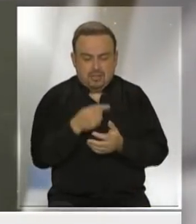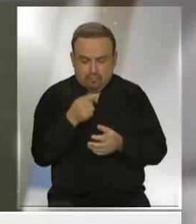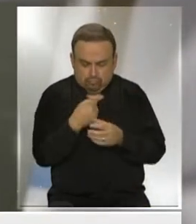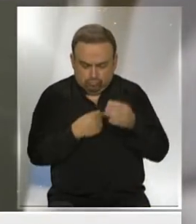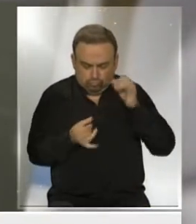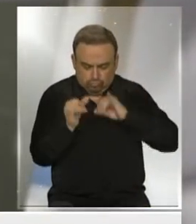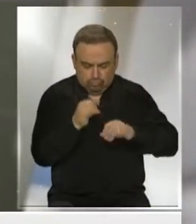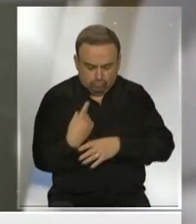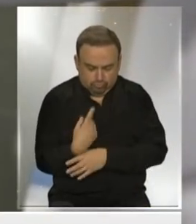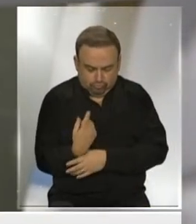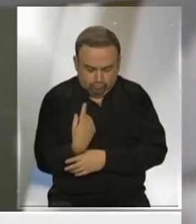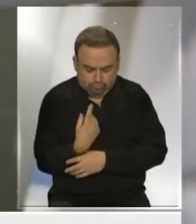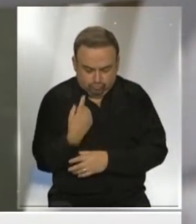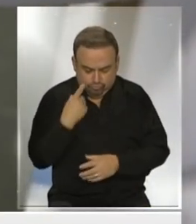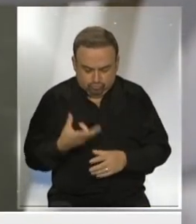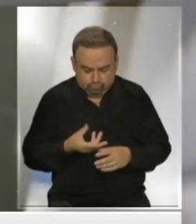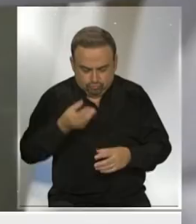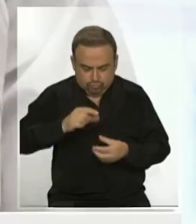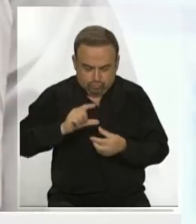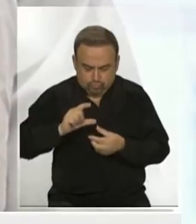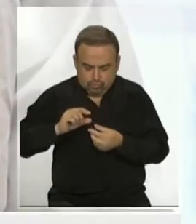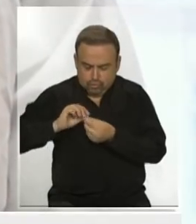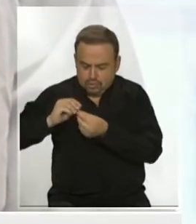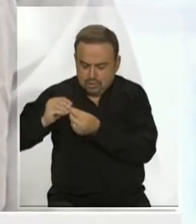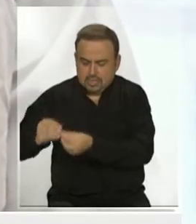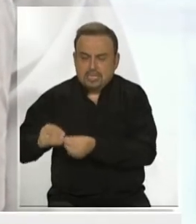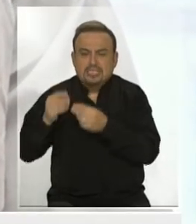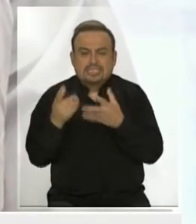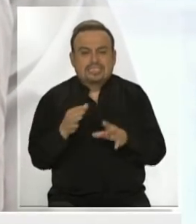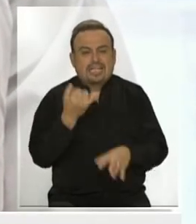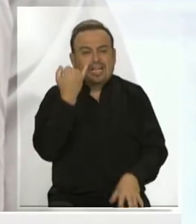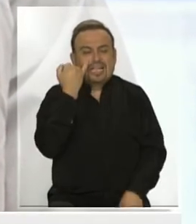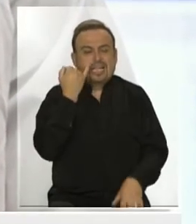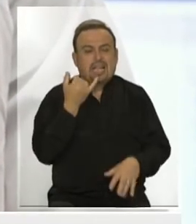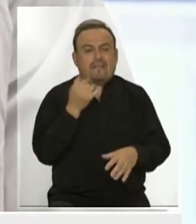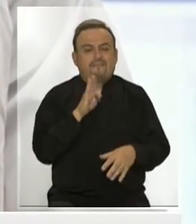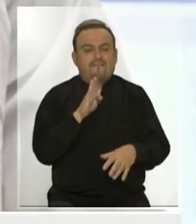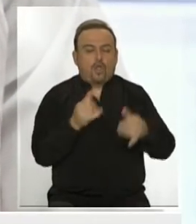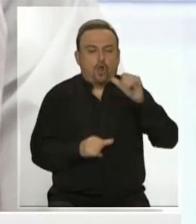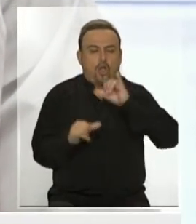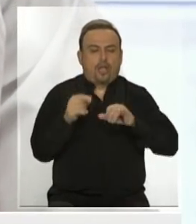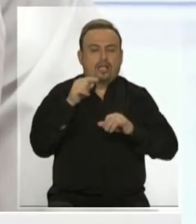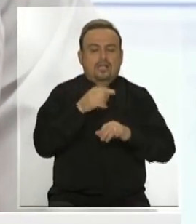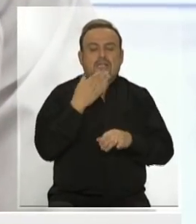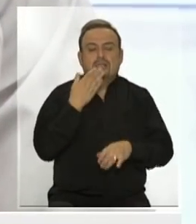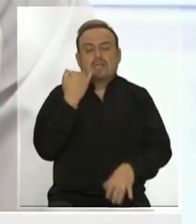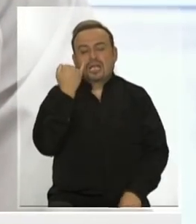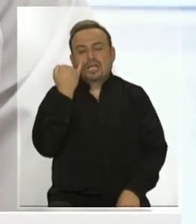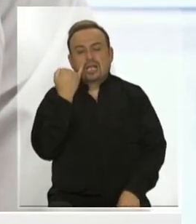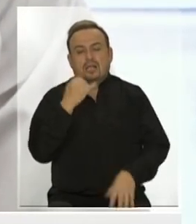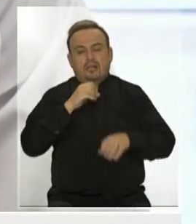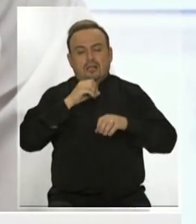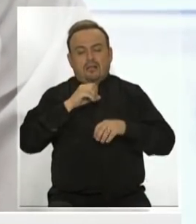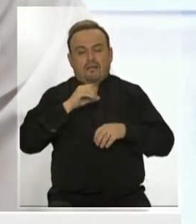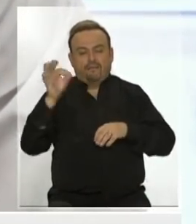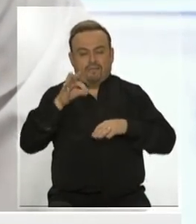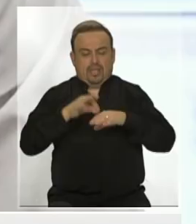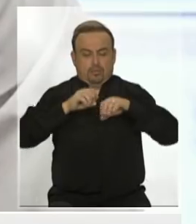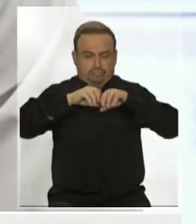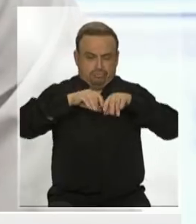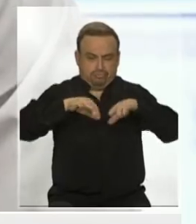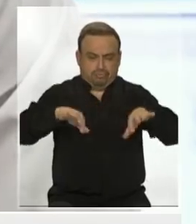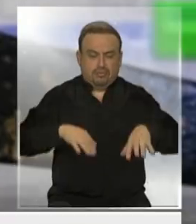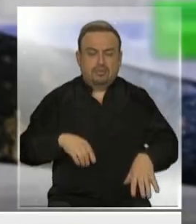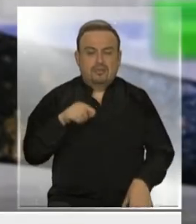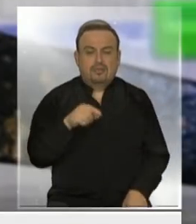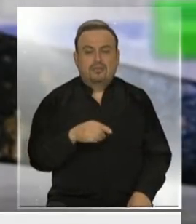mientras que la segunda fue desarrollada por el instituto de productos biológicos y el instituto de virología ambos de